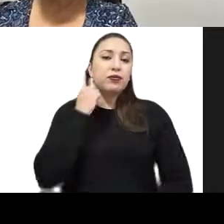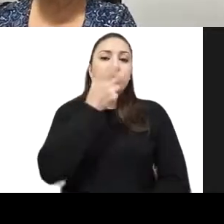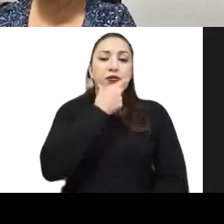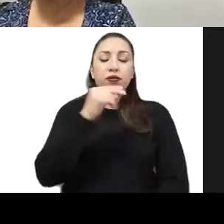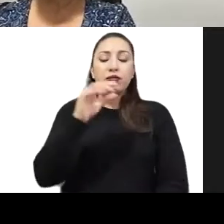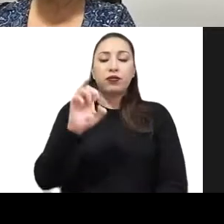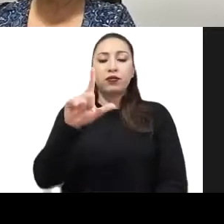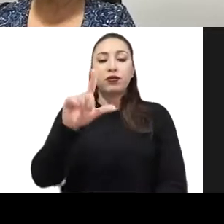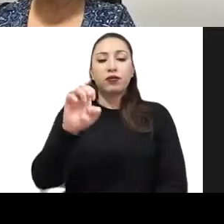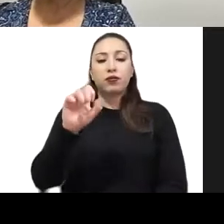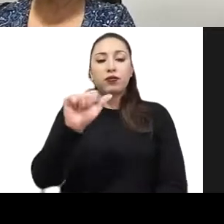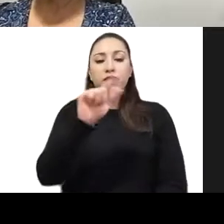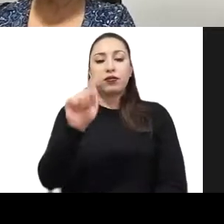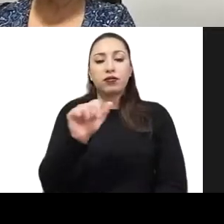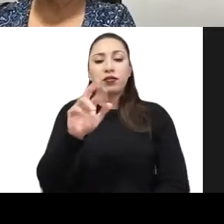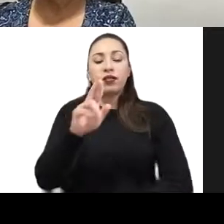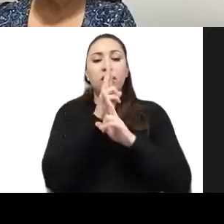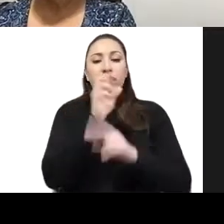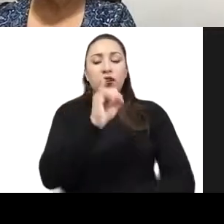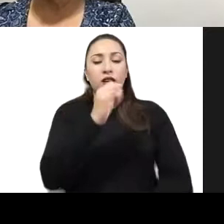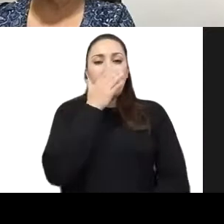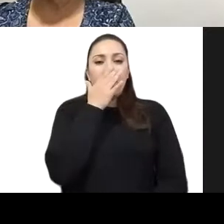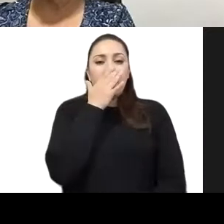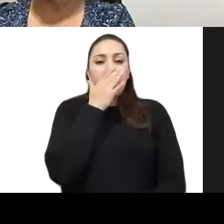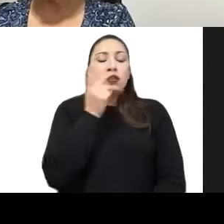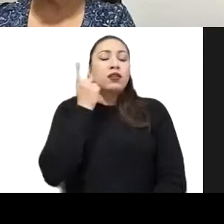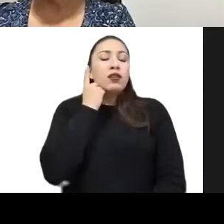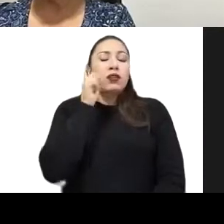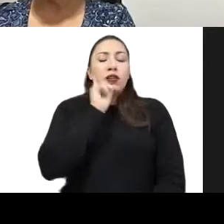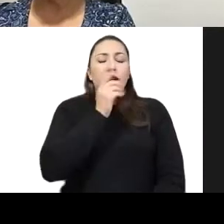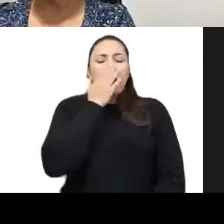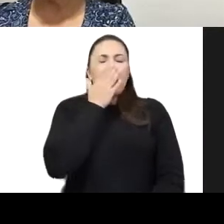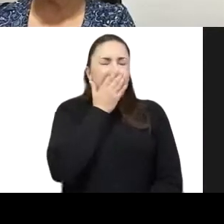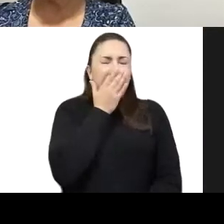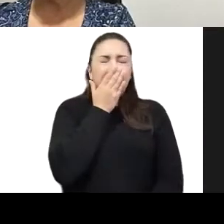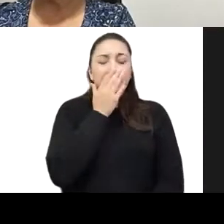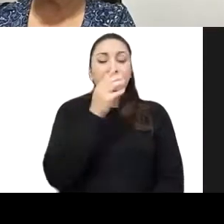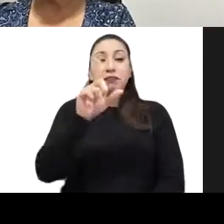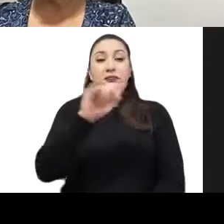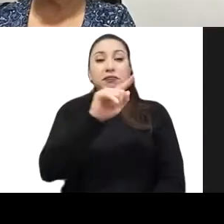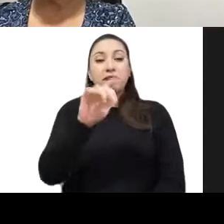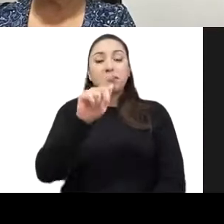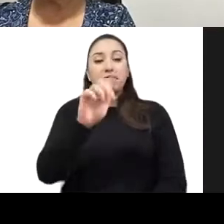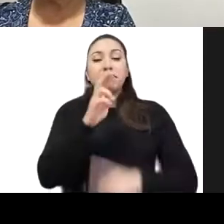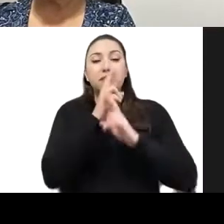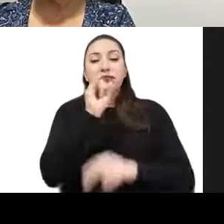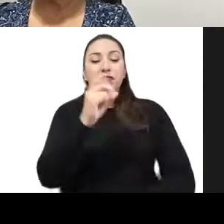Aldarán. Rubio Aldarán, a favor. Gracias. La de la voz, Lizeth Clavel Sánchez, a favor. Diputada Ana Cristina Hernández